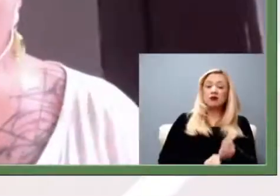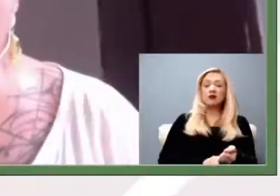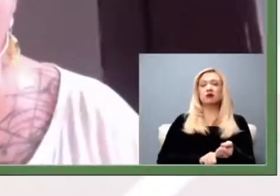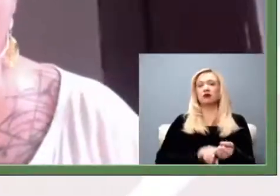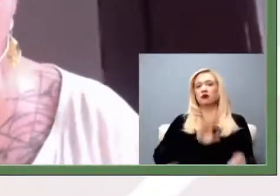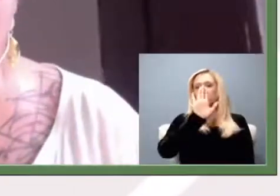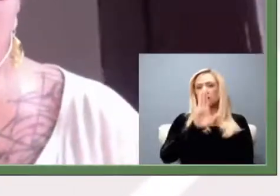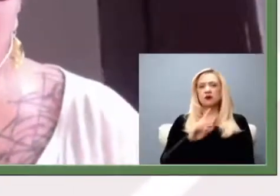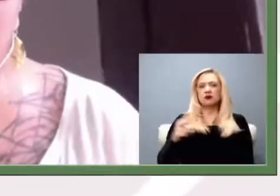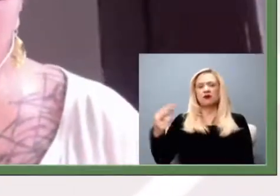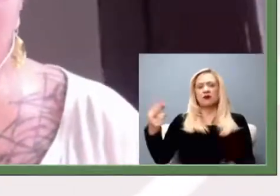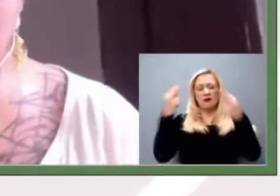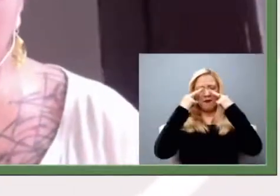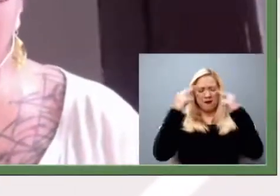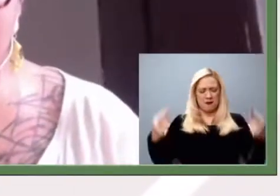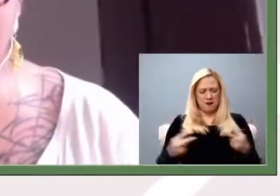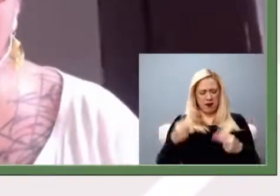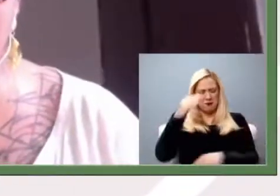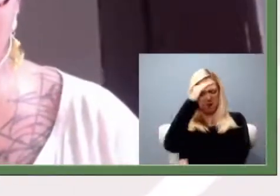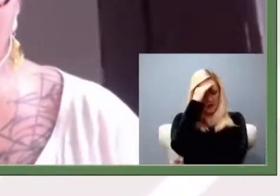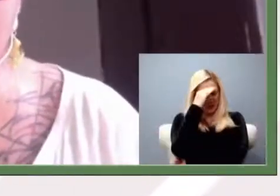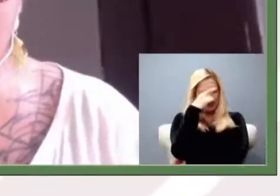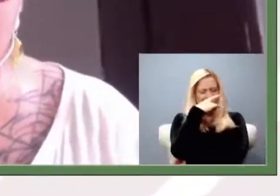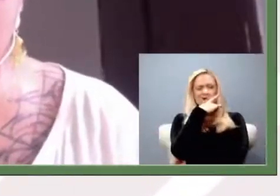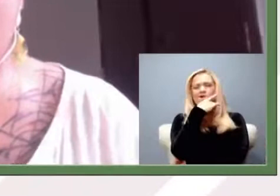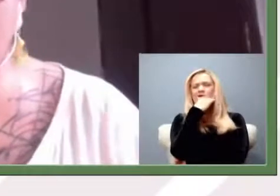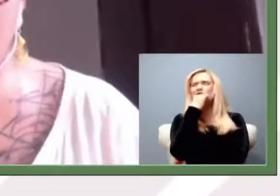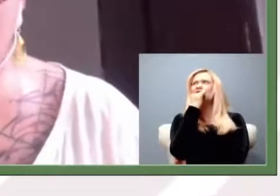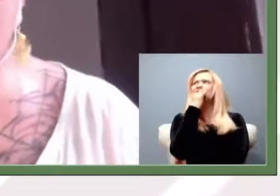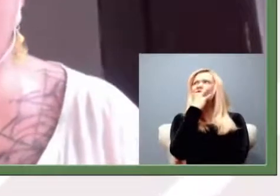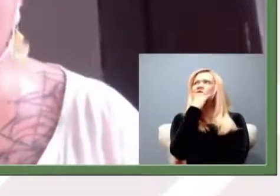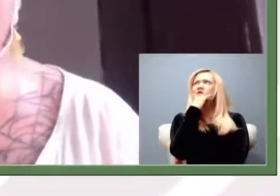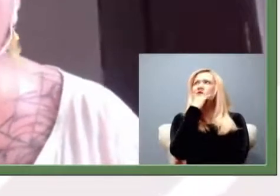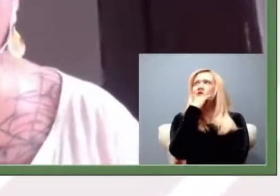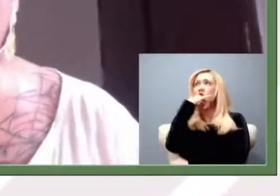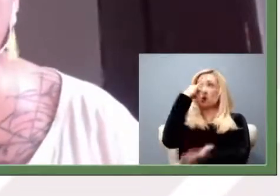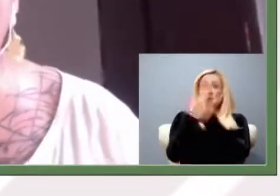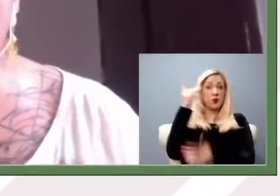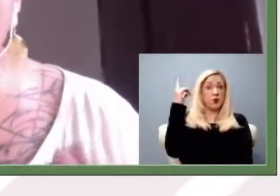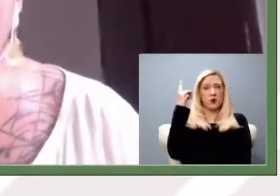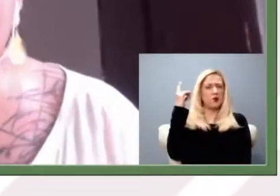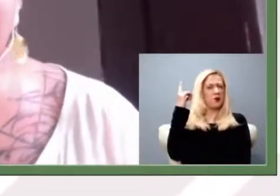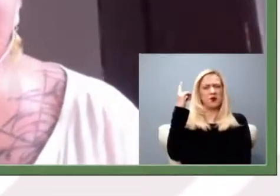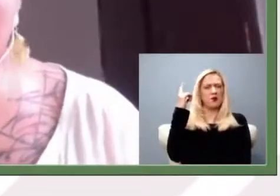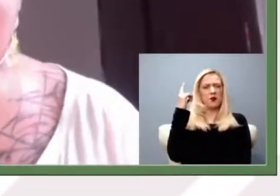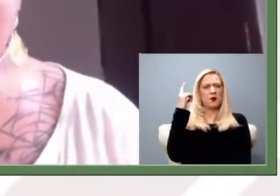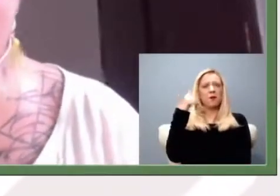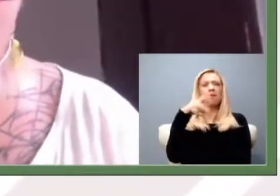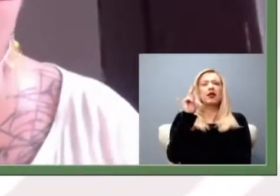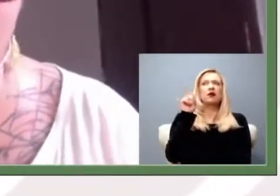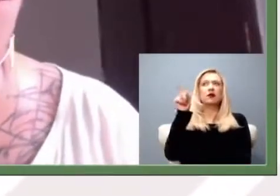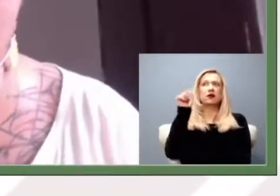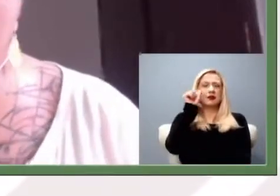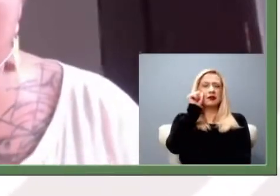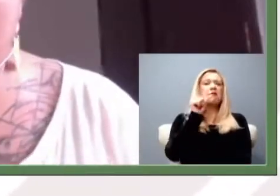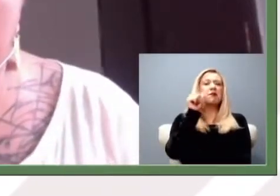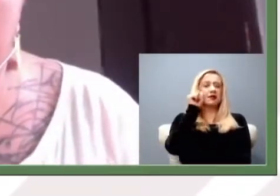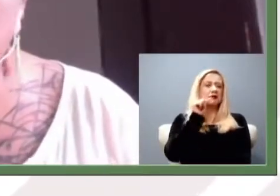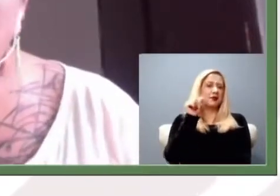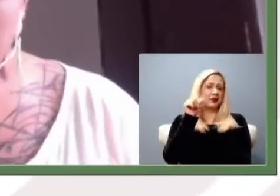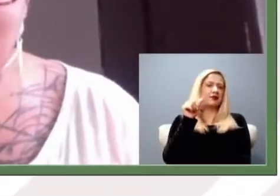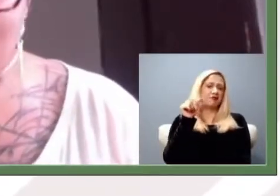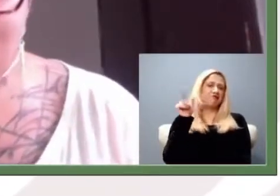cuestionarse con mayor fuerza actualmente, ¿no? Insisto, no es el único, por supuesto, pero es uno que está presente todo el tiempo.